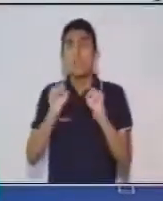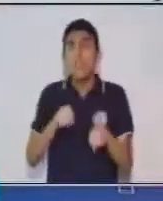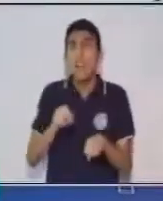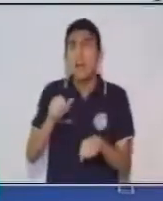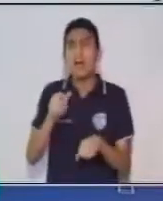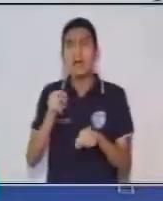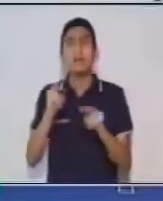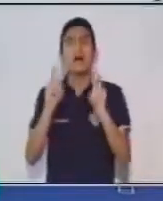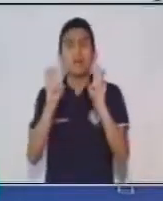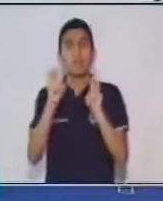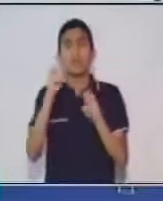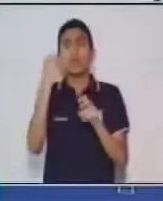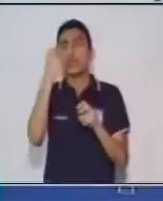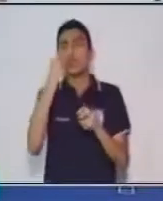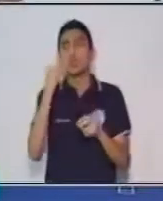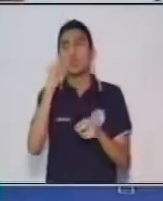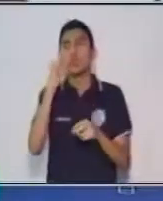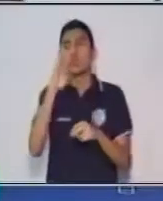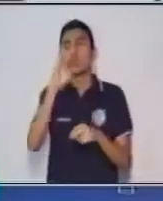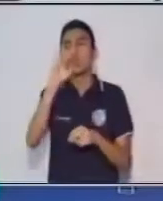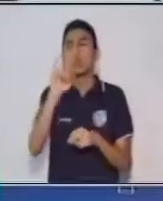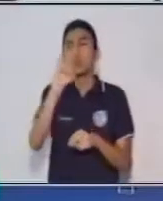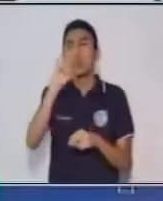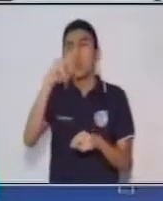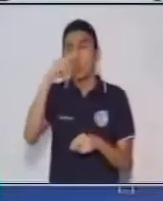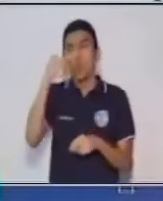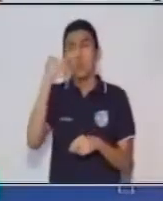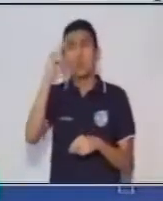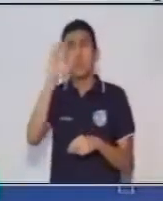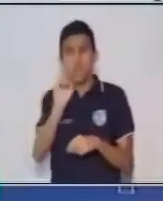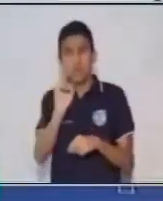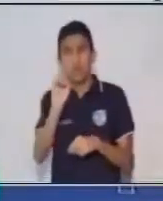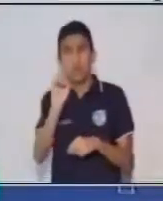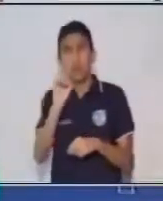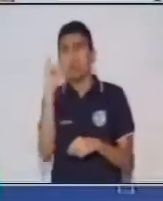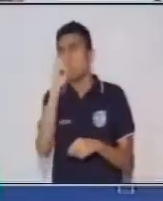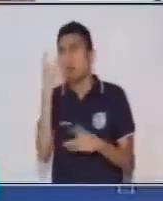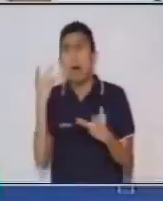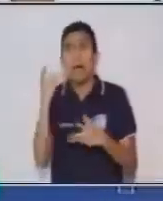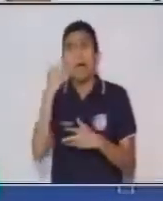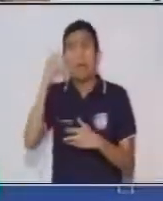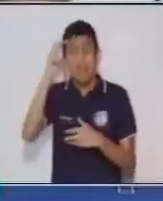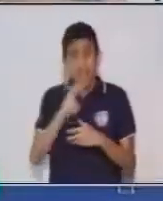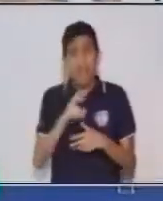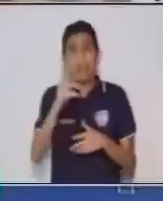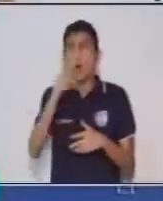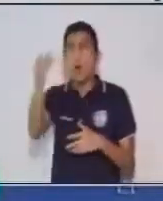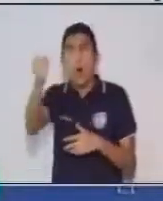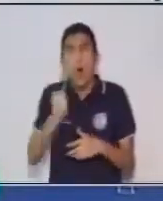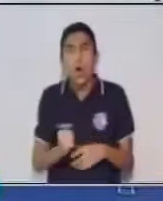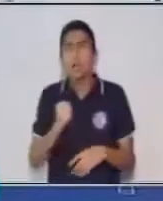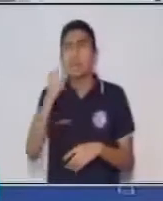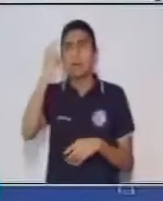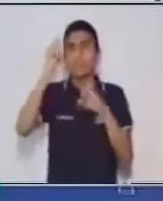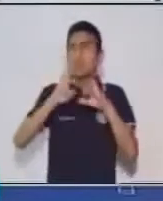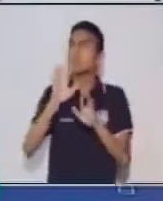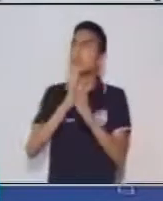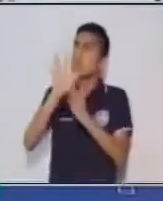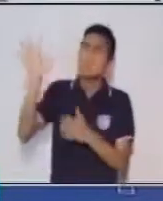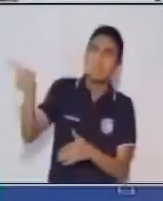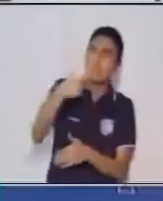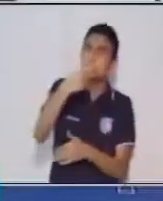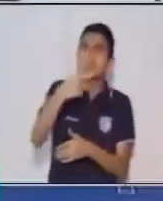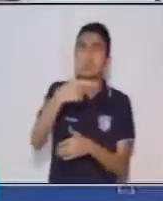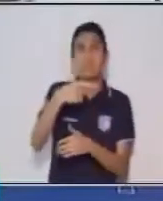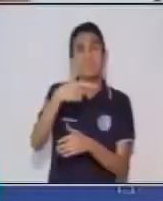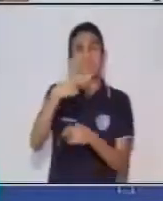en modo subjuntivo. Y cuando emitimos o cuando damos una orden o queremos que alguien haga algo que nosotros deseamos,